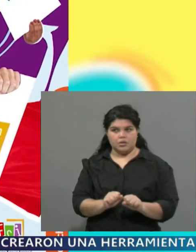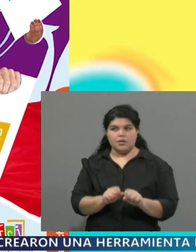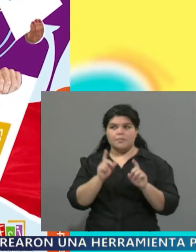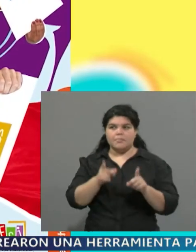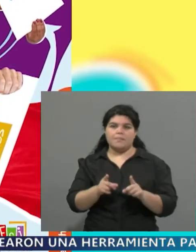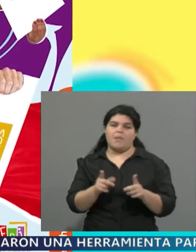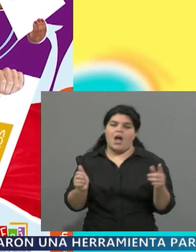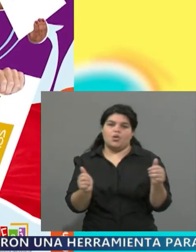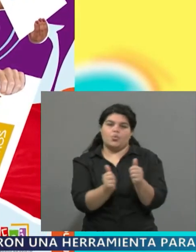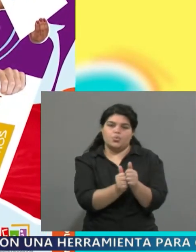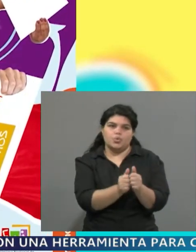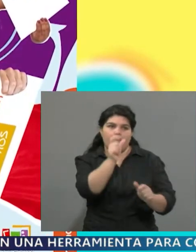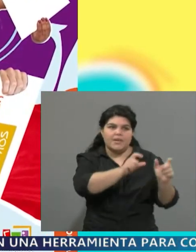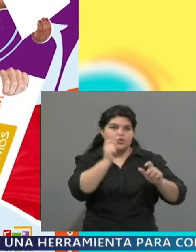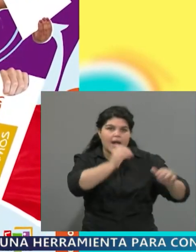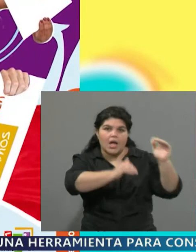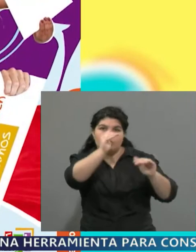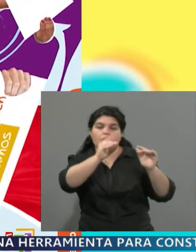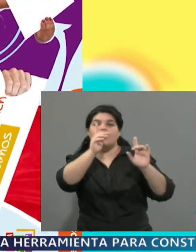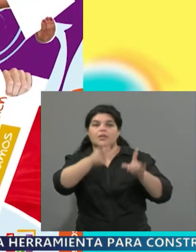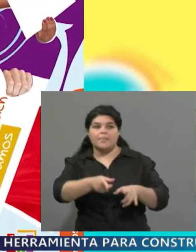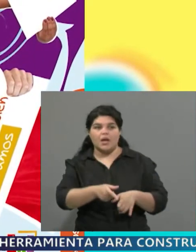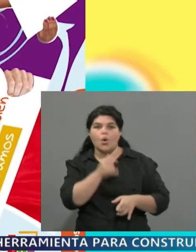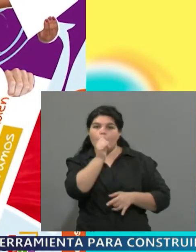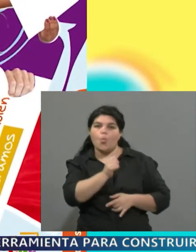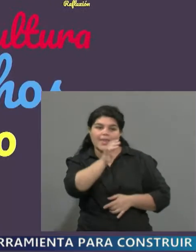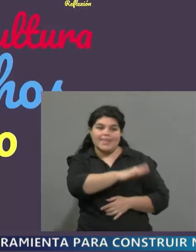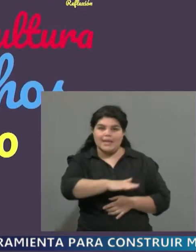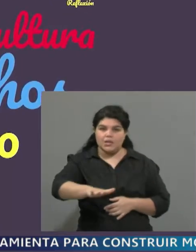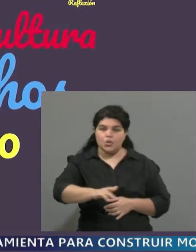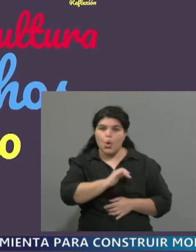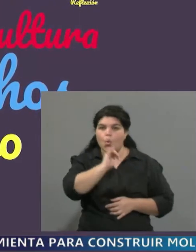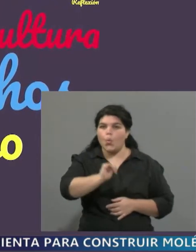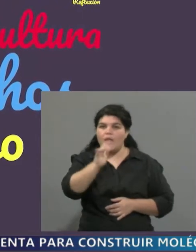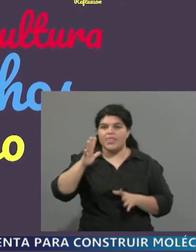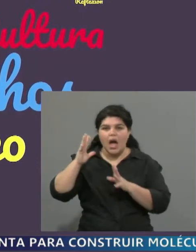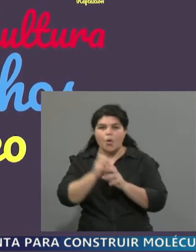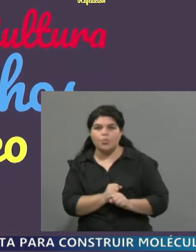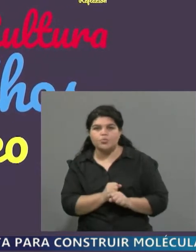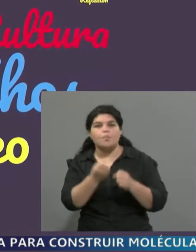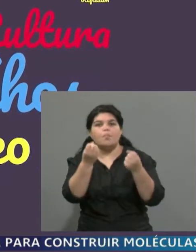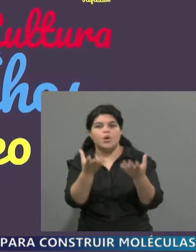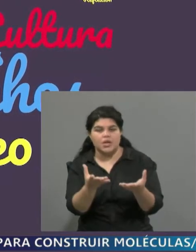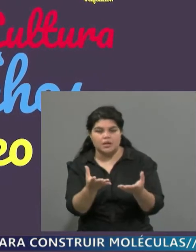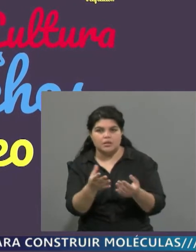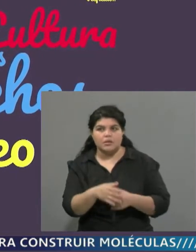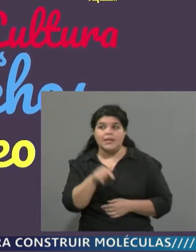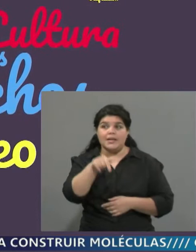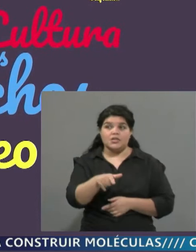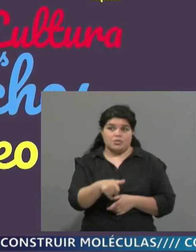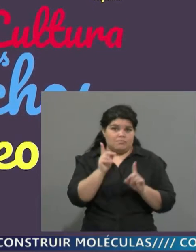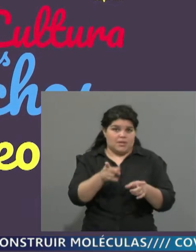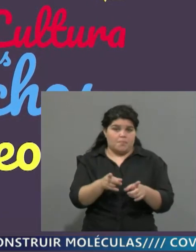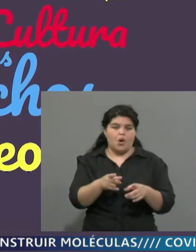tutores o quien sea a una oficina a relatar su situación de abuso, fue a raíz de una instancia de educación sexual